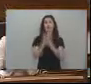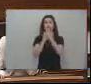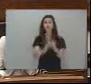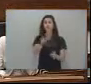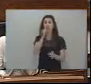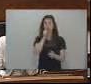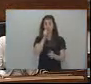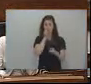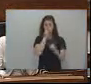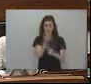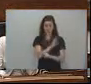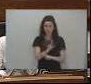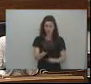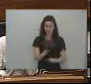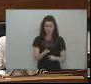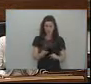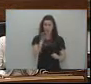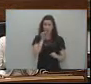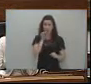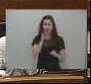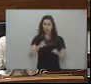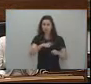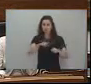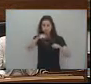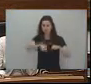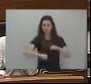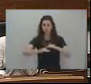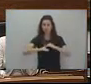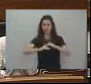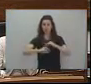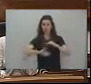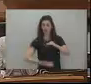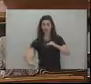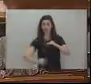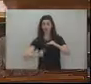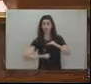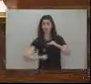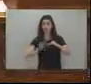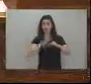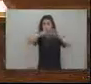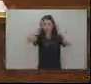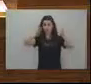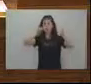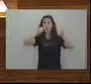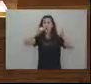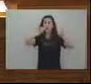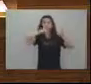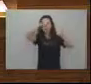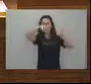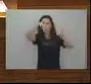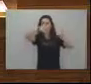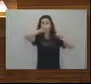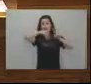Cordillera Cantábrica, acuíferos, no se hacen estudios geohidrológicos, filtraciones de agua, sobrecostes y retrasos de la